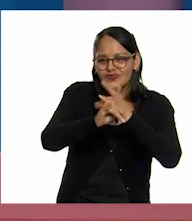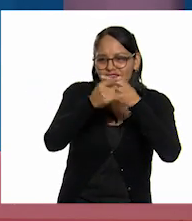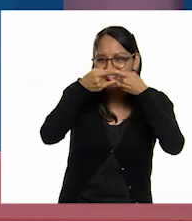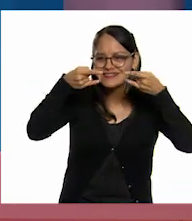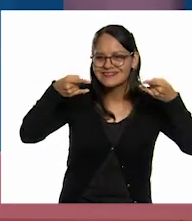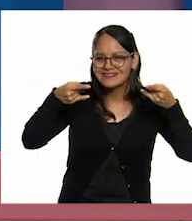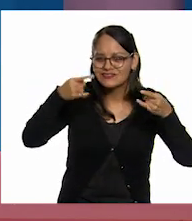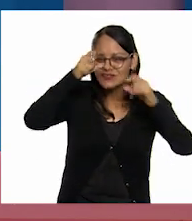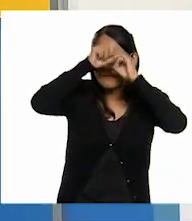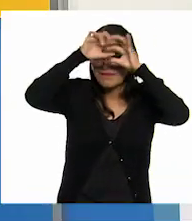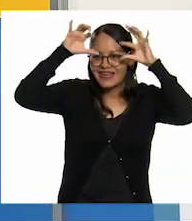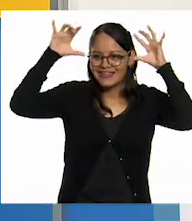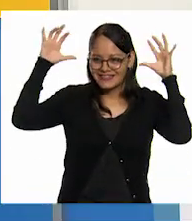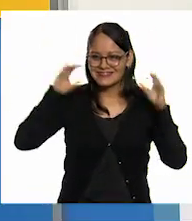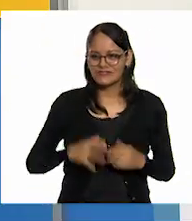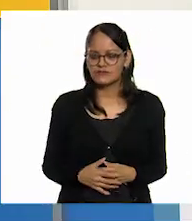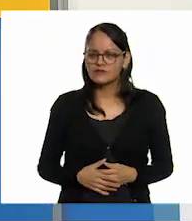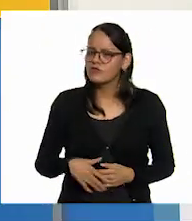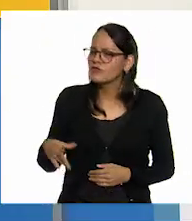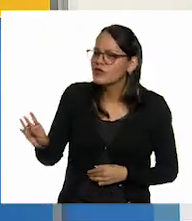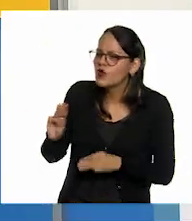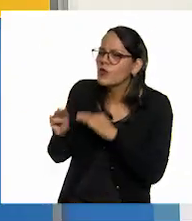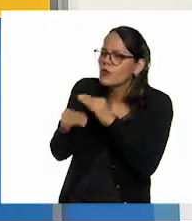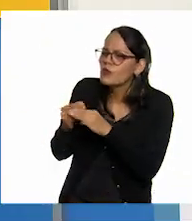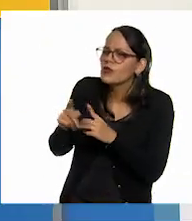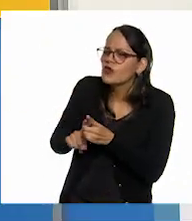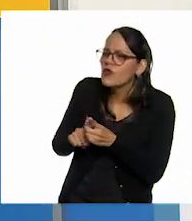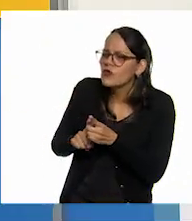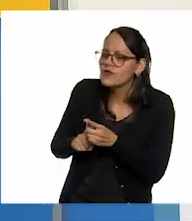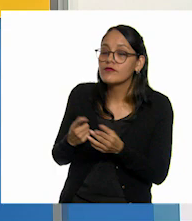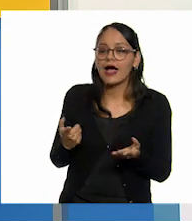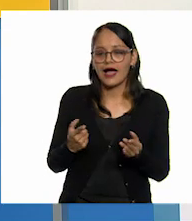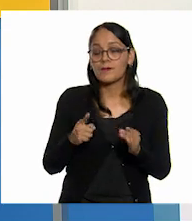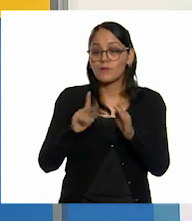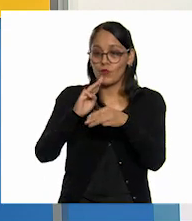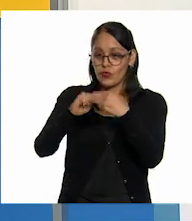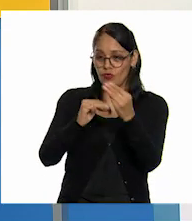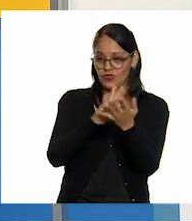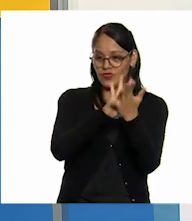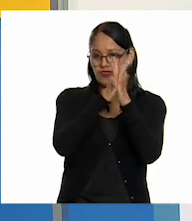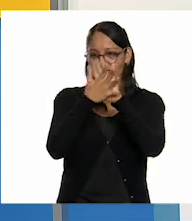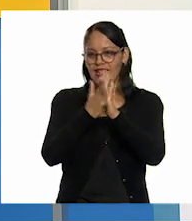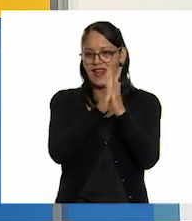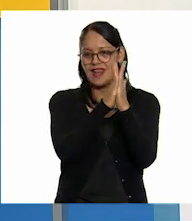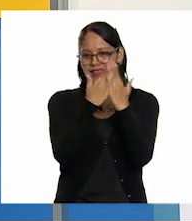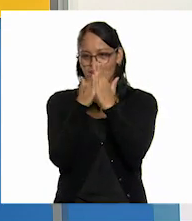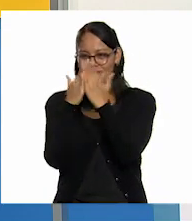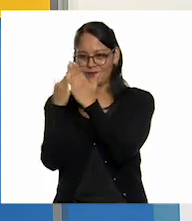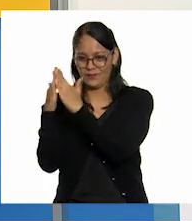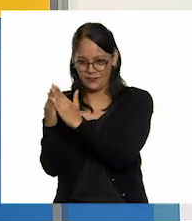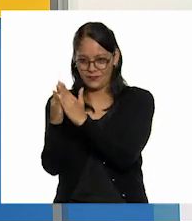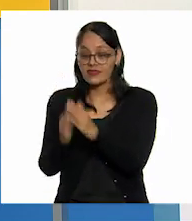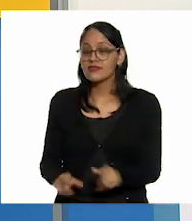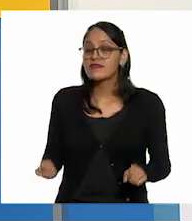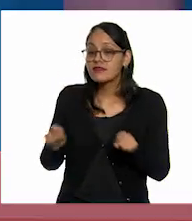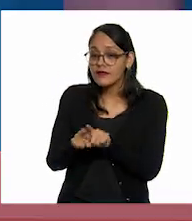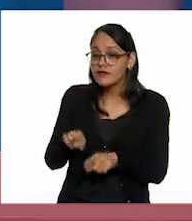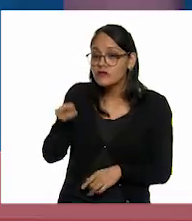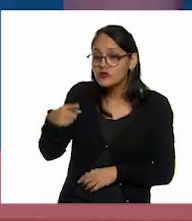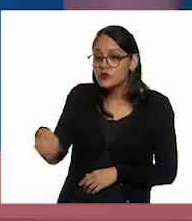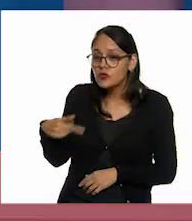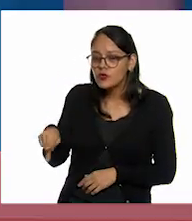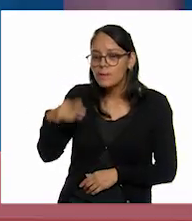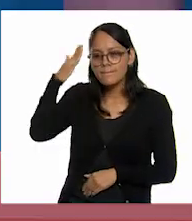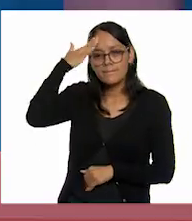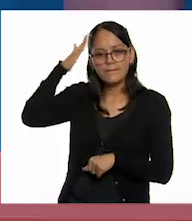dónde está? Pues ese mundo está en los libros, Raulito, pero también en tu mente y en tu corazón.